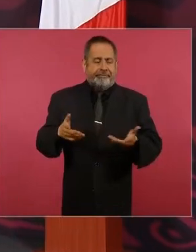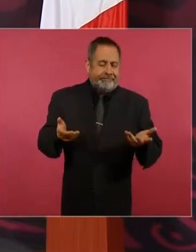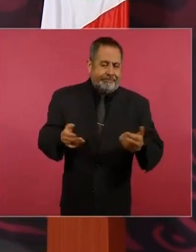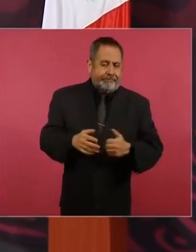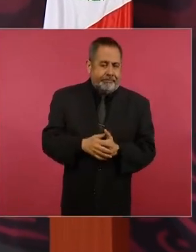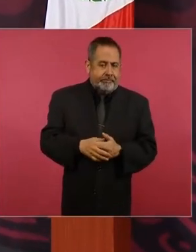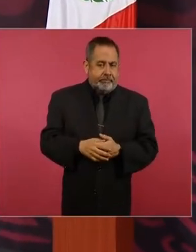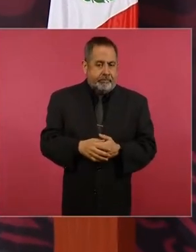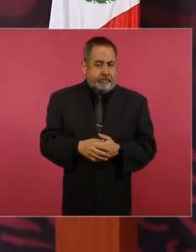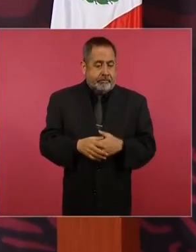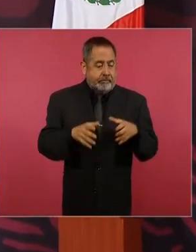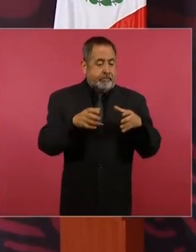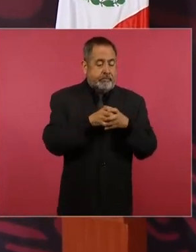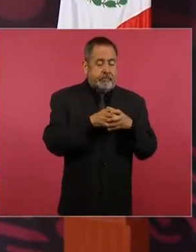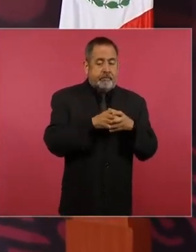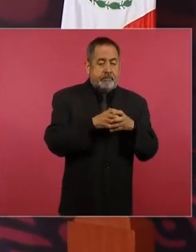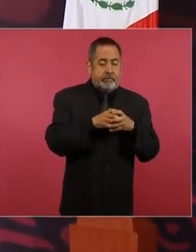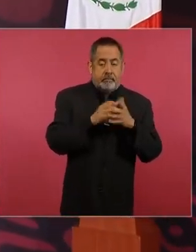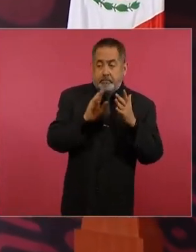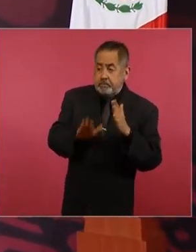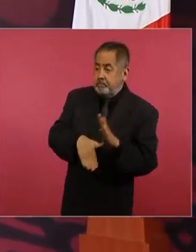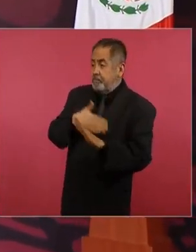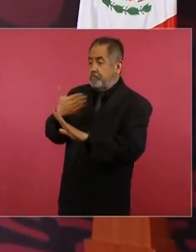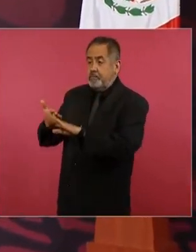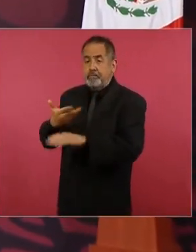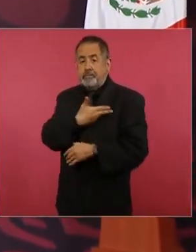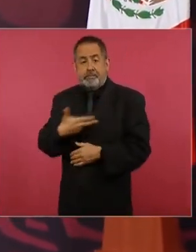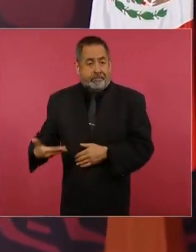le dio un golpe de estado técnico al presidente,